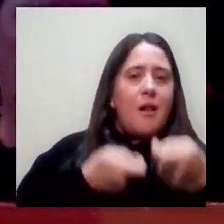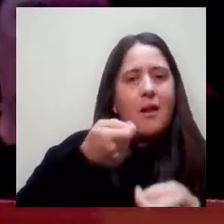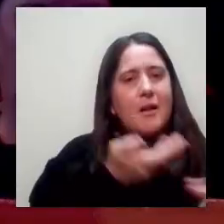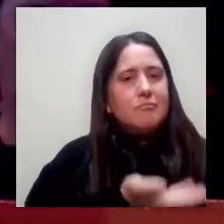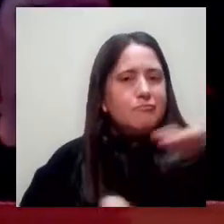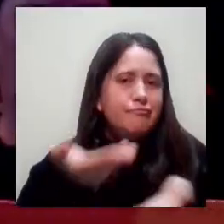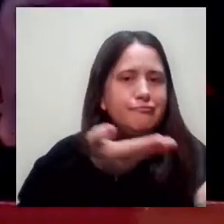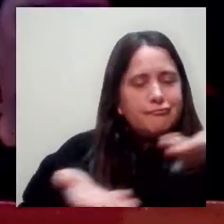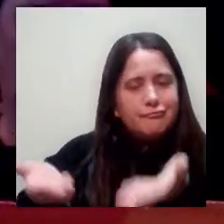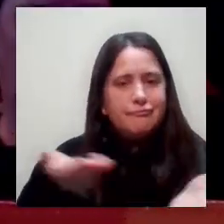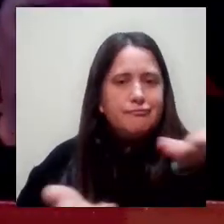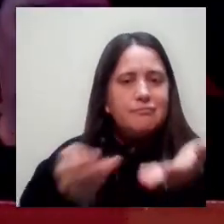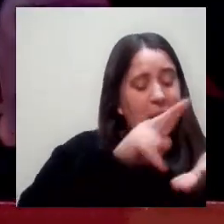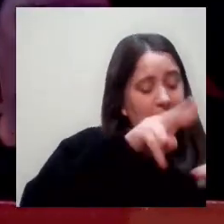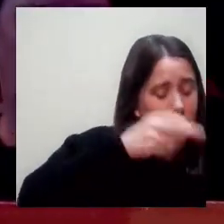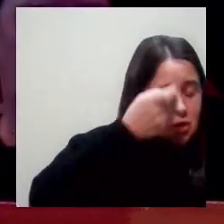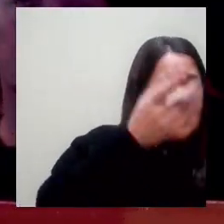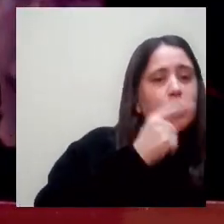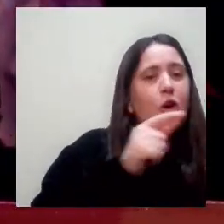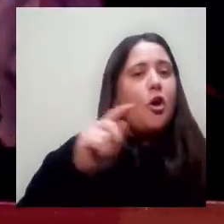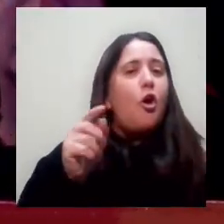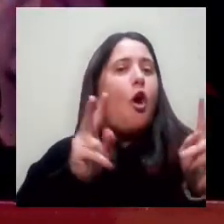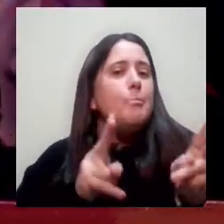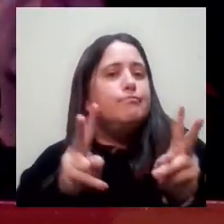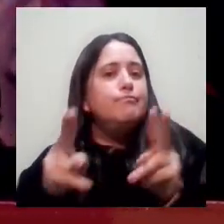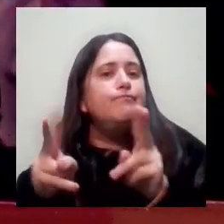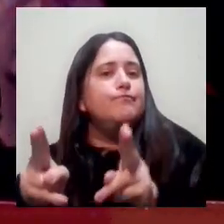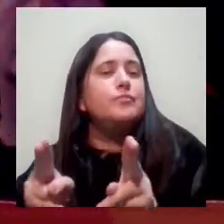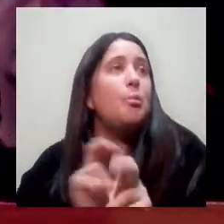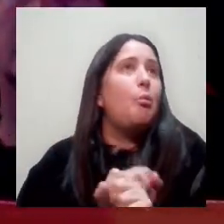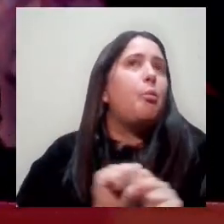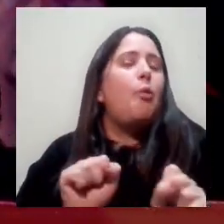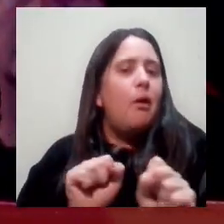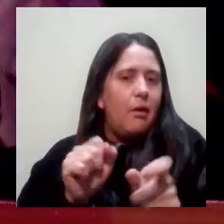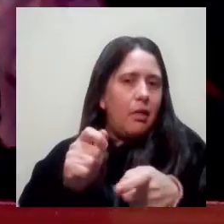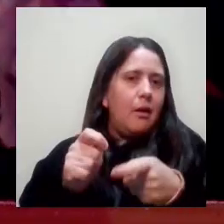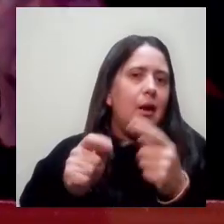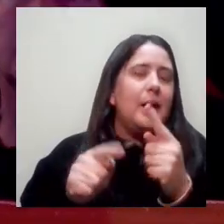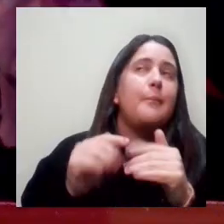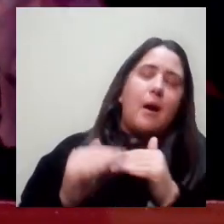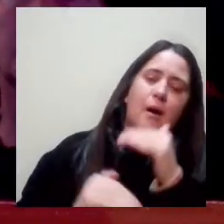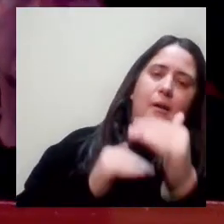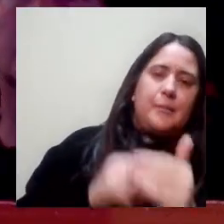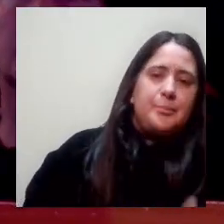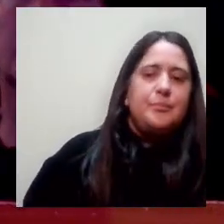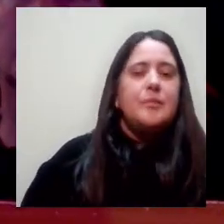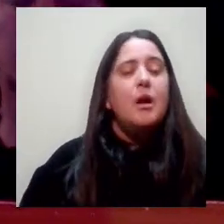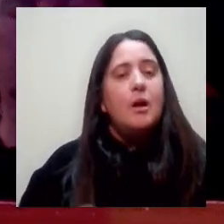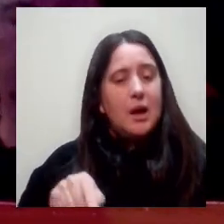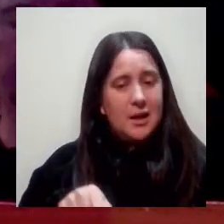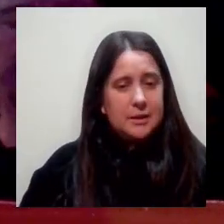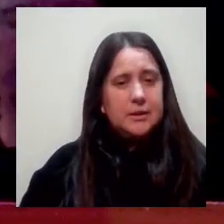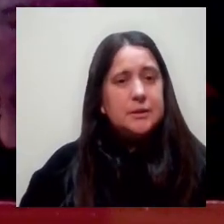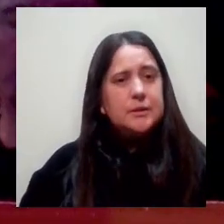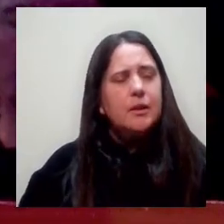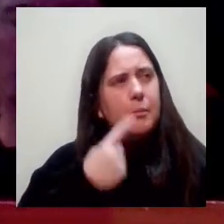concepto de lectura con trazas de posibles intervenciones de desarrollar. Y allí es donde uno dice, pero ¿y